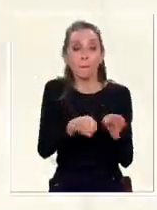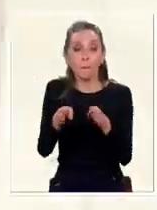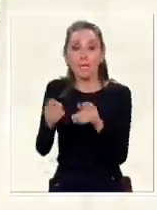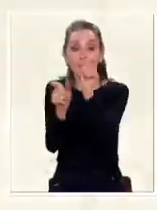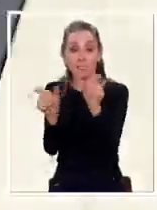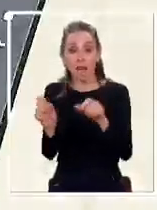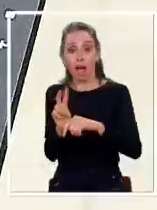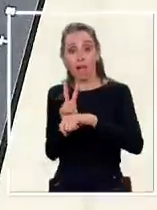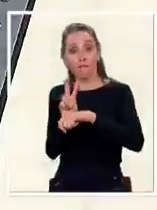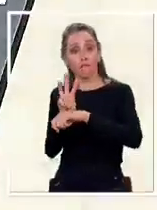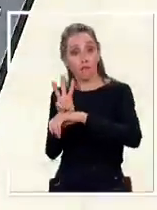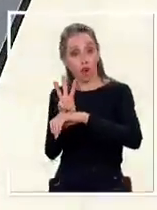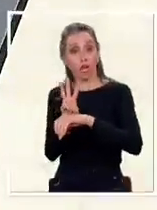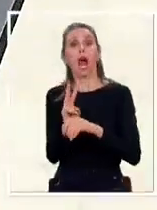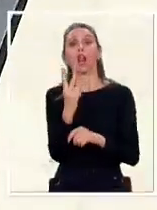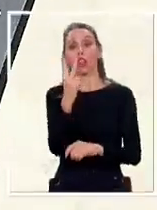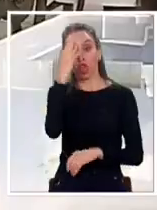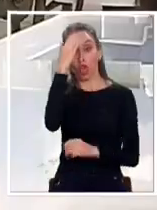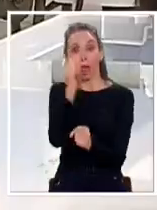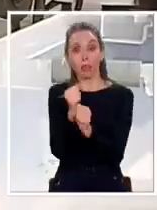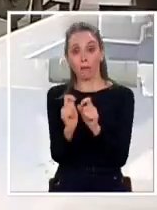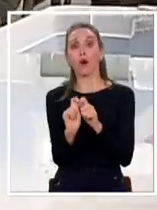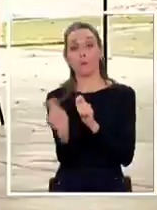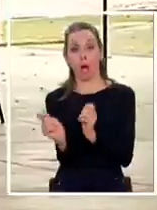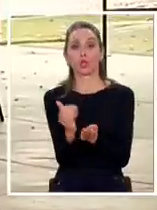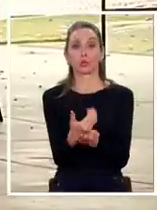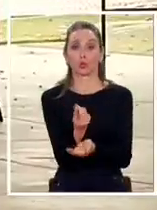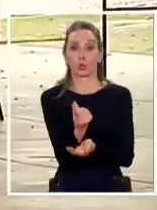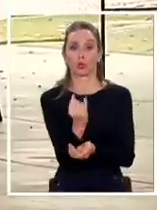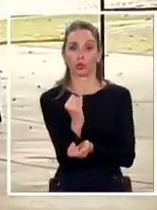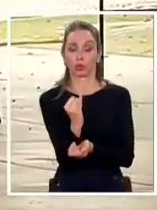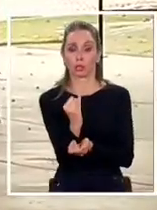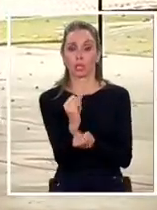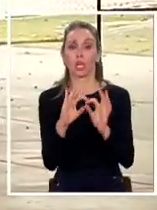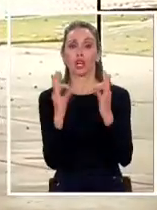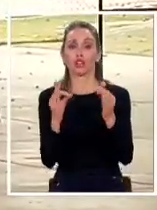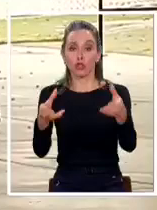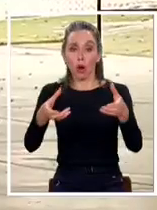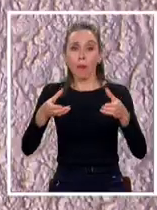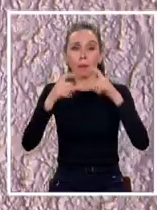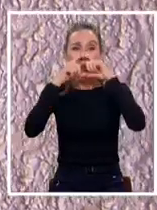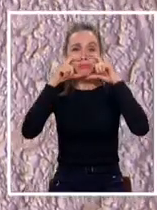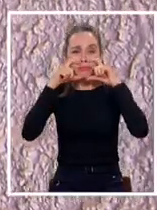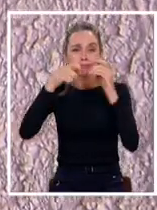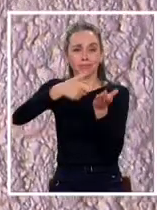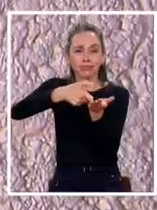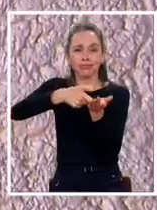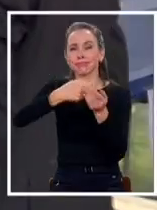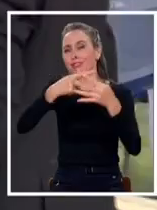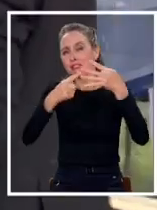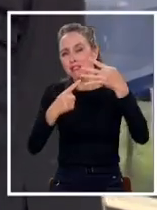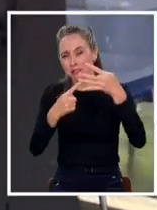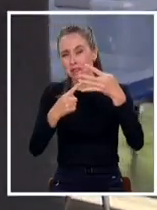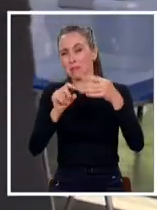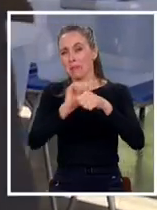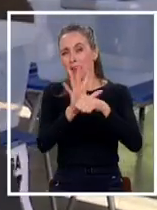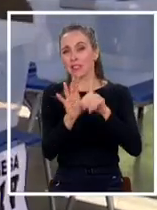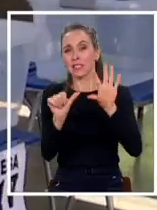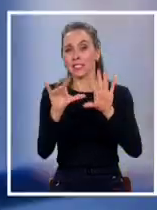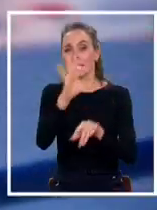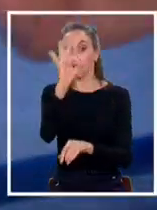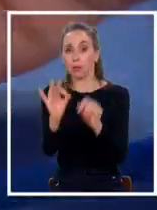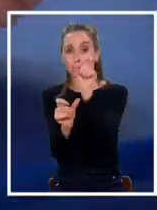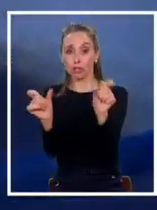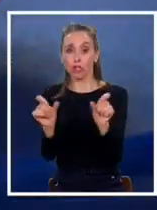serán remunerados por sus dos jornadas de trabajo y que recibirán un completo kit sanitario. Más del 65% de ellos ya